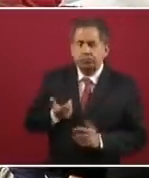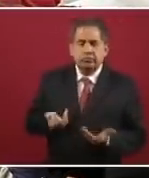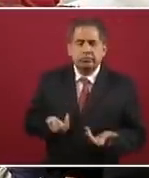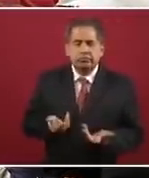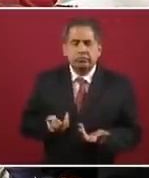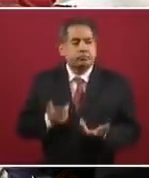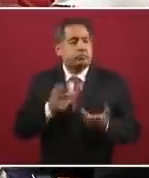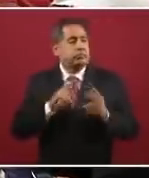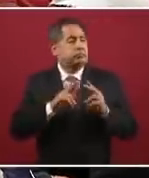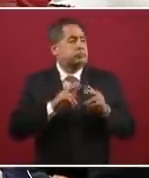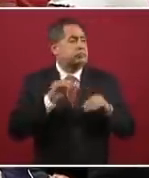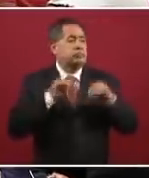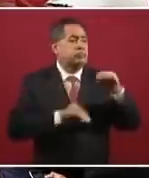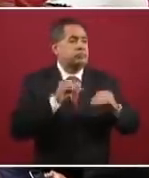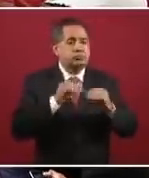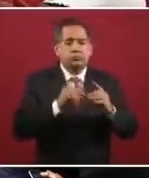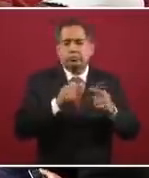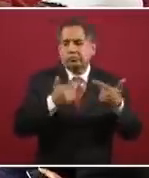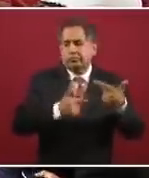para unidades deportivas.